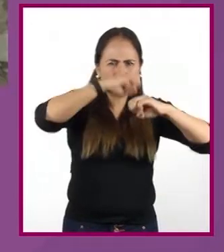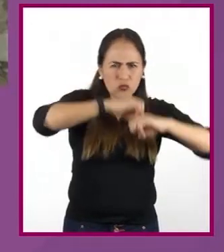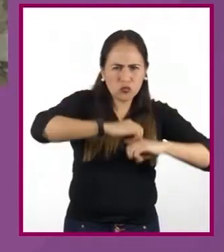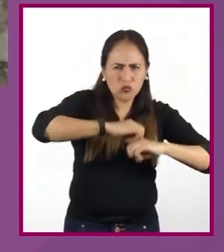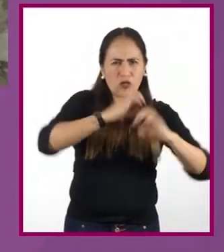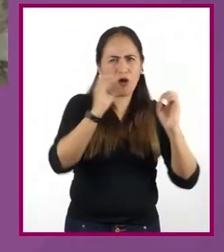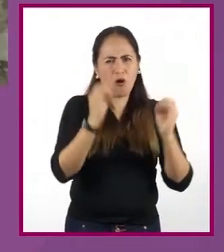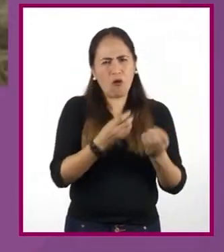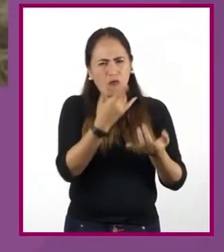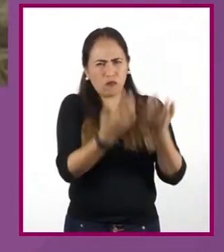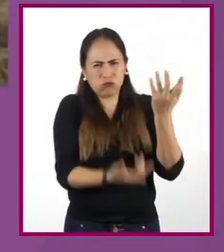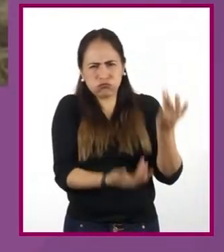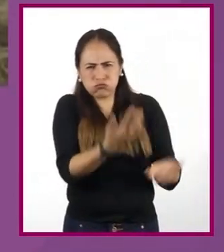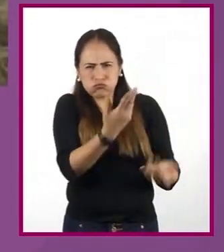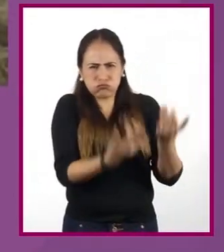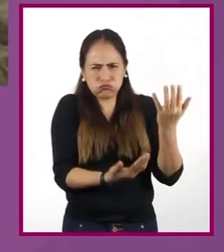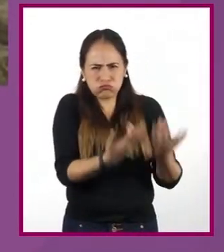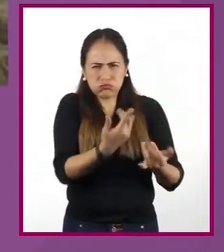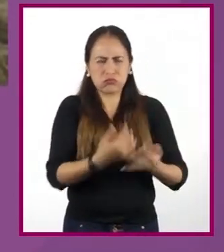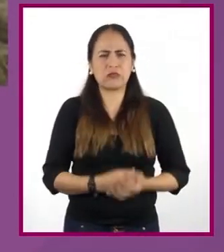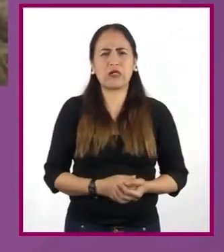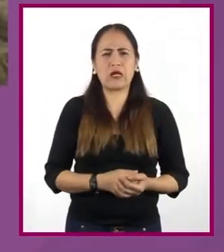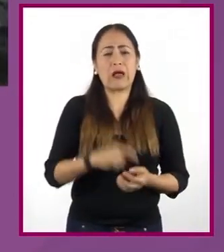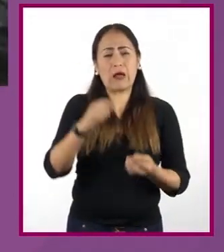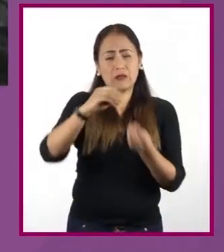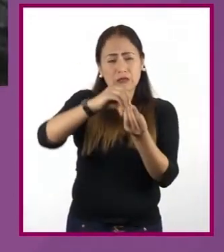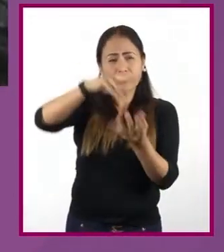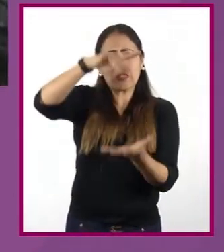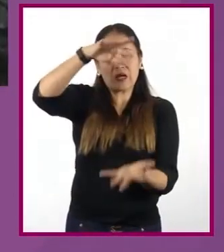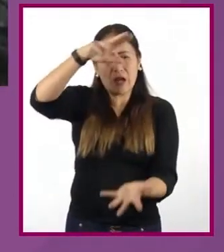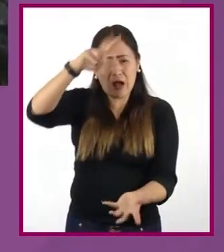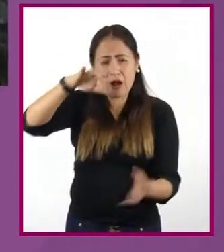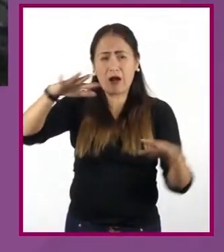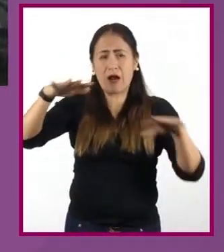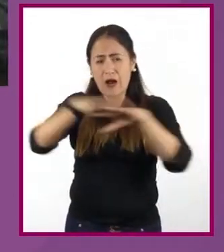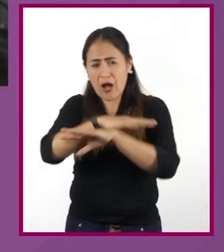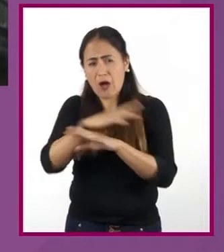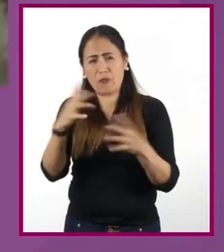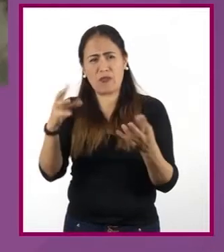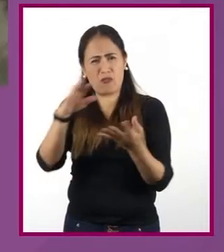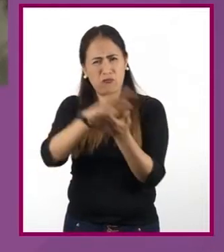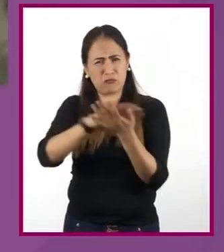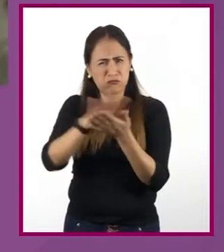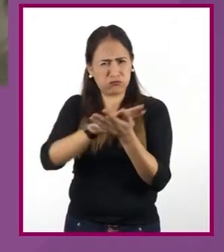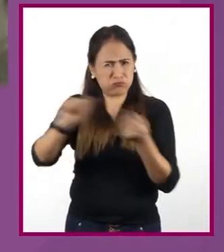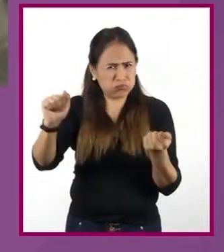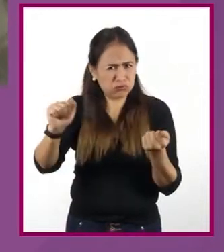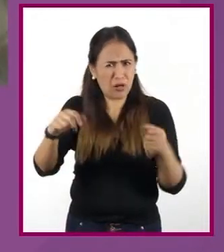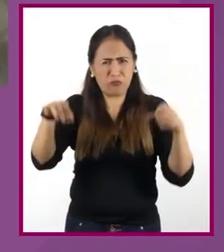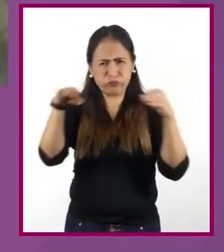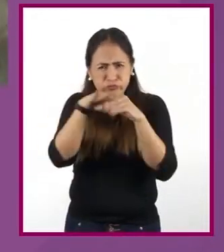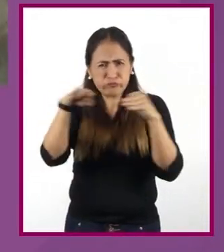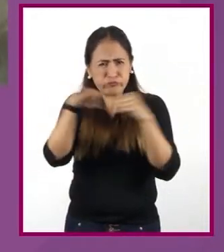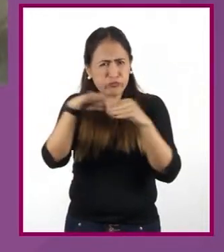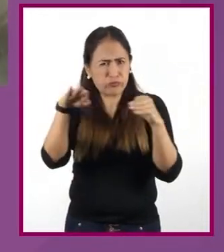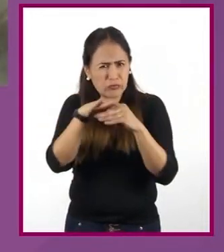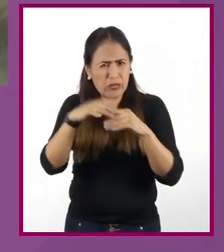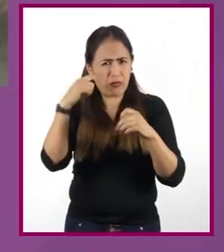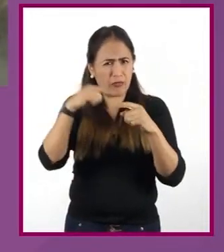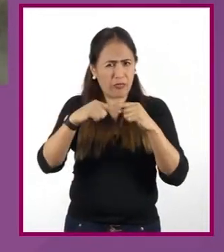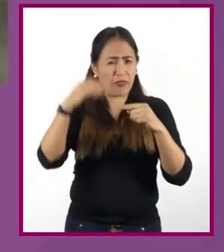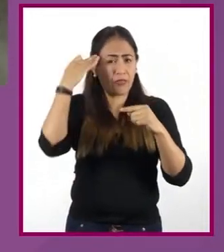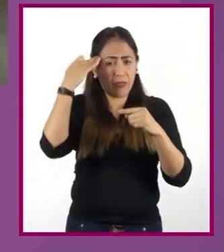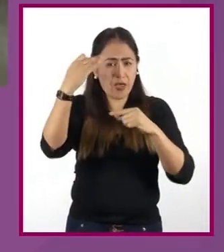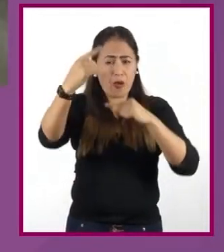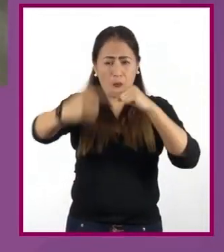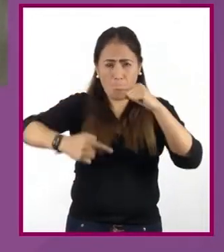Xibalbá, para crear y destruir constantemente el universo, es decir, el ciclo perenne de la vida